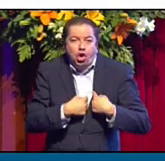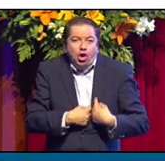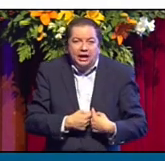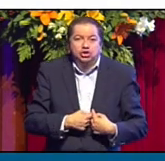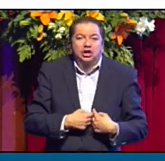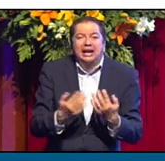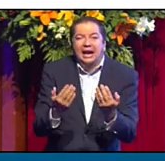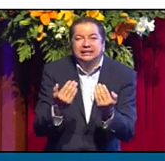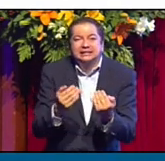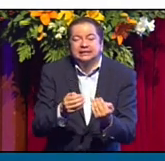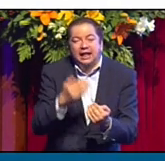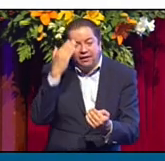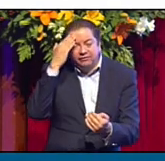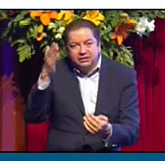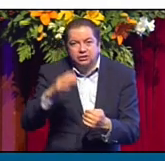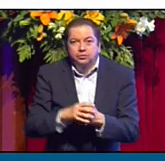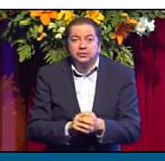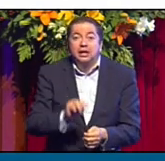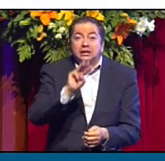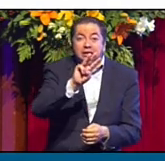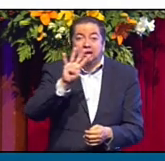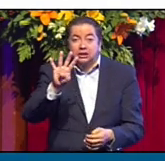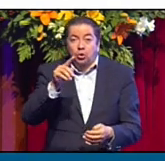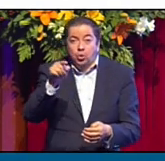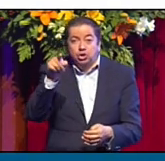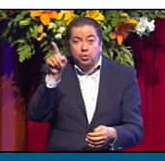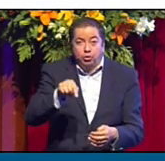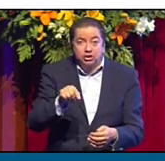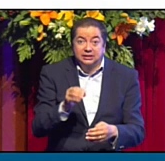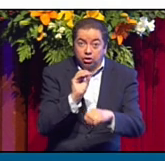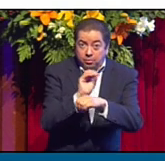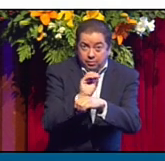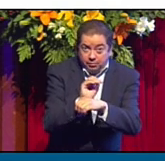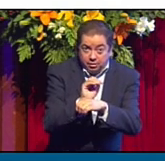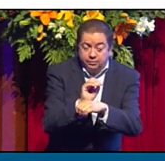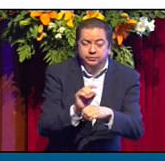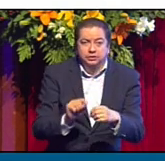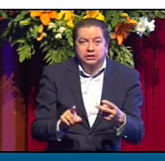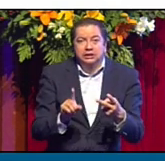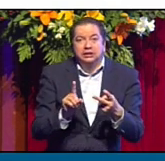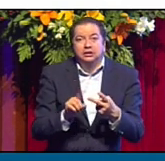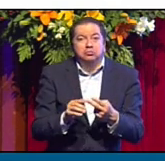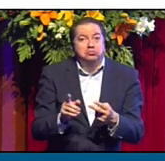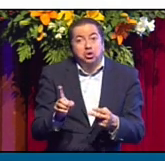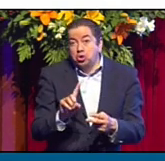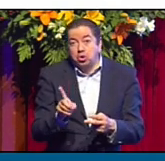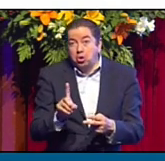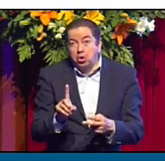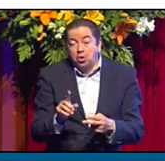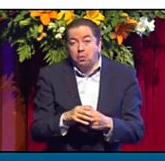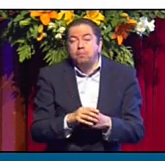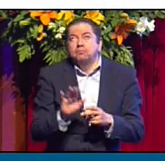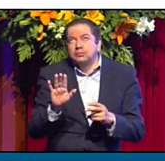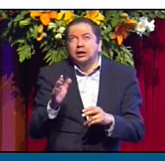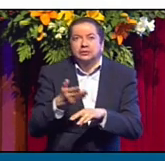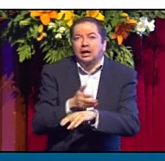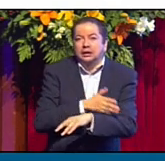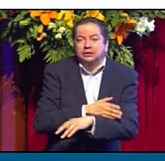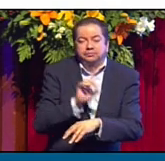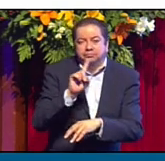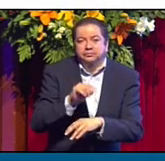nuestros vecinos. Dijimos, el 34% de ellos en alimentos. Una vez, un ex concejal, no está